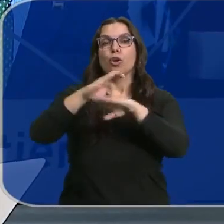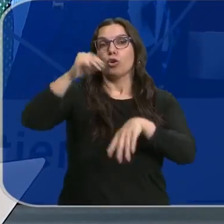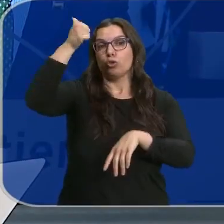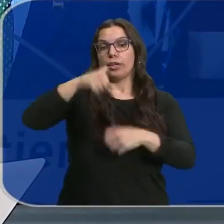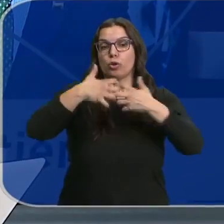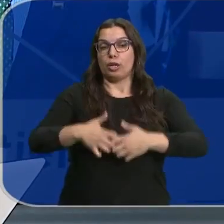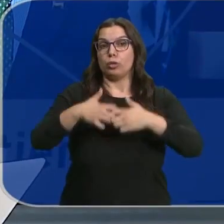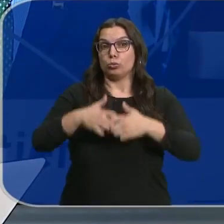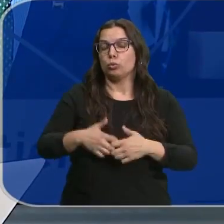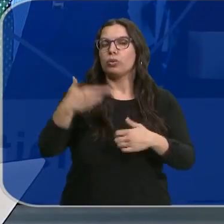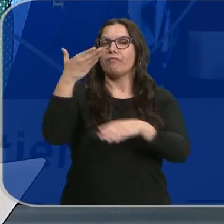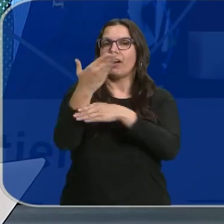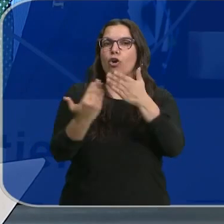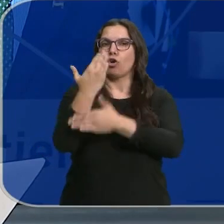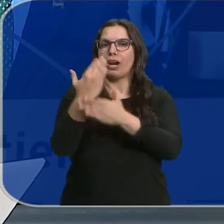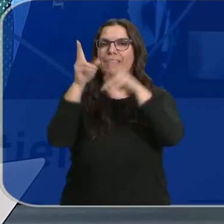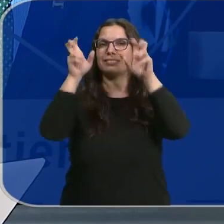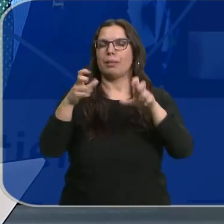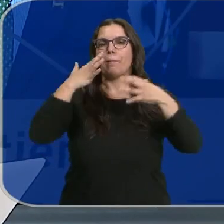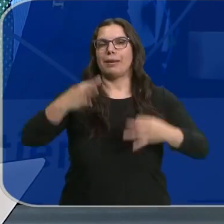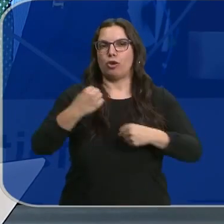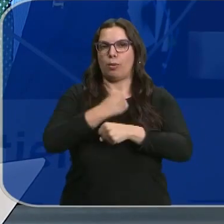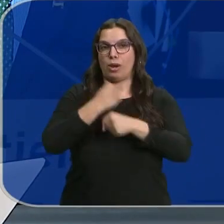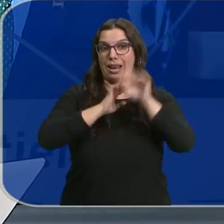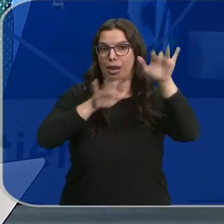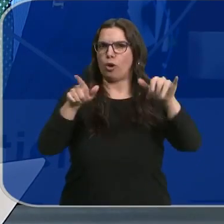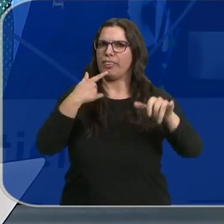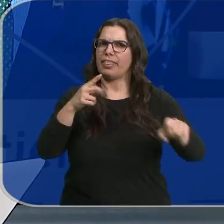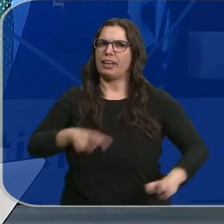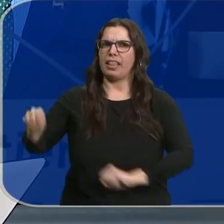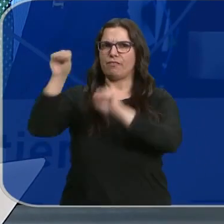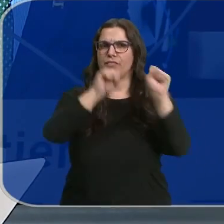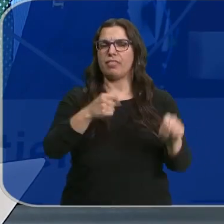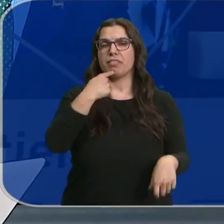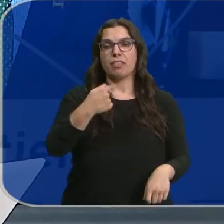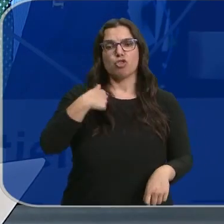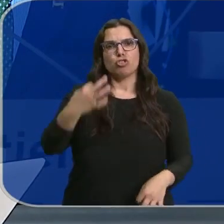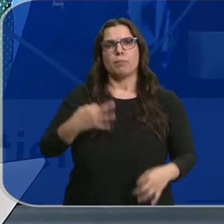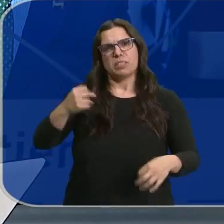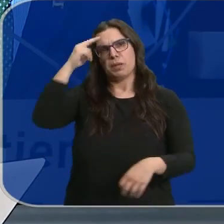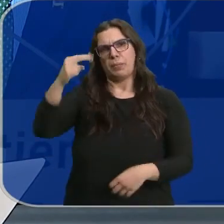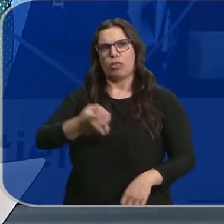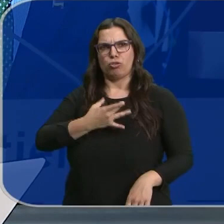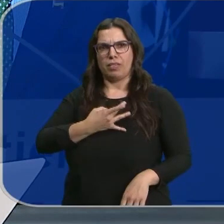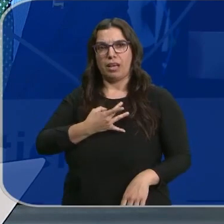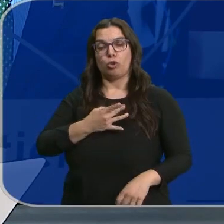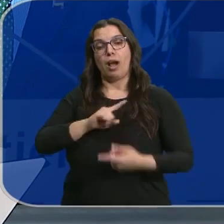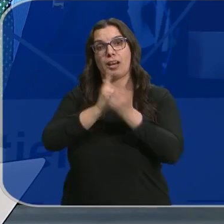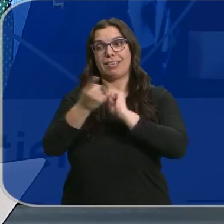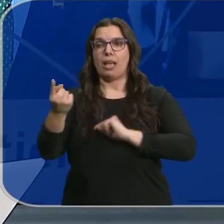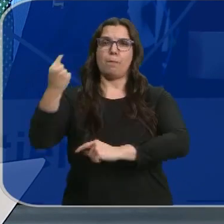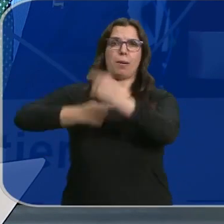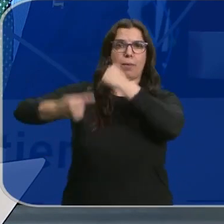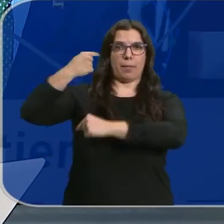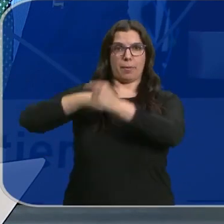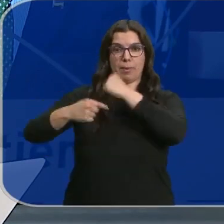que asistía a unas jornadas de riesgos laborales en León, se ha defendido. Beganzones asegura que siempre ha tratado a los sindicatos con respeto y que es él el que sufre